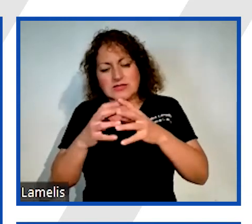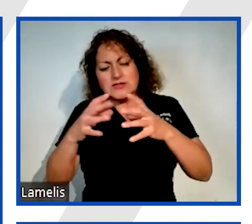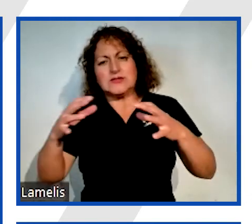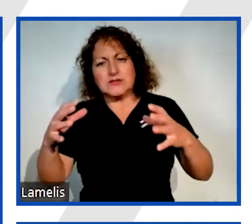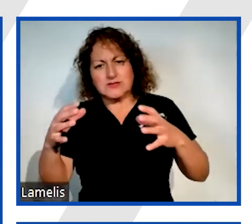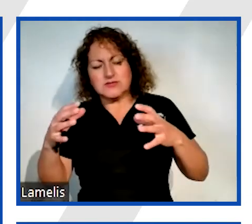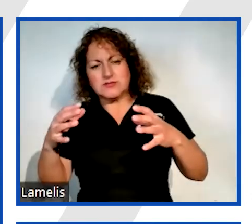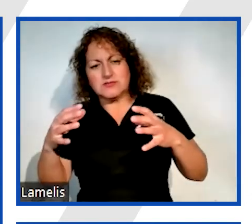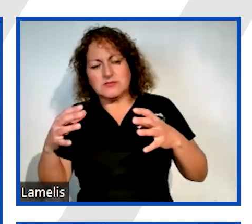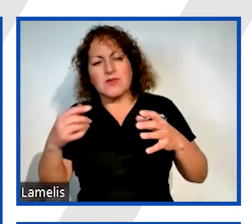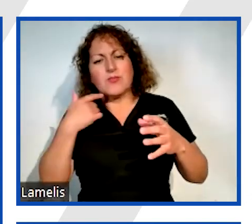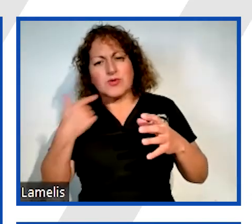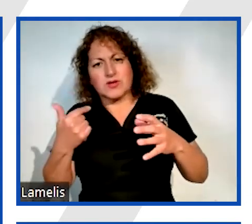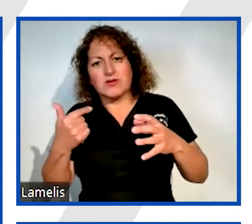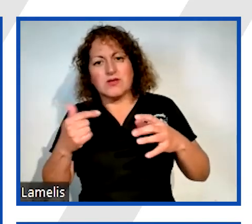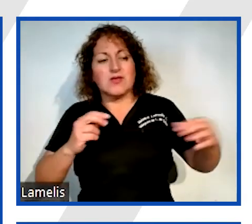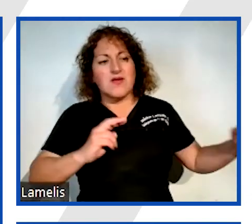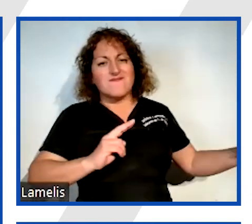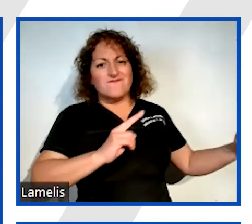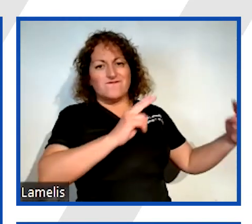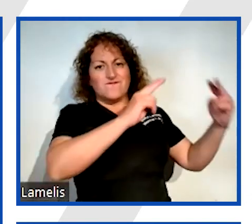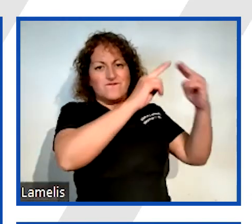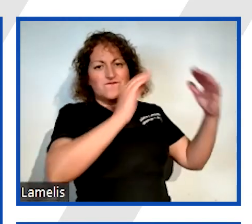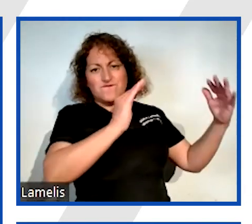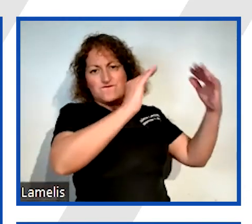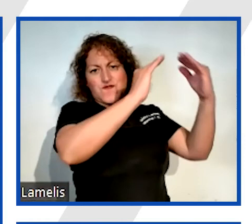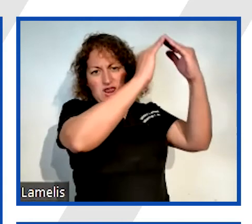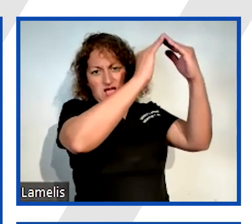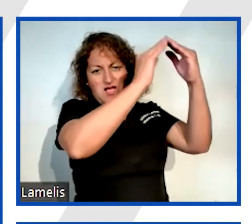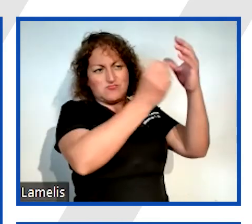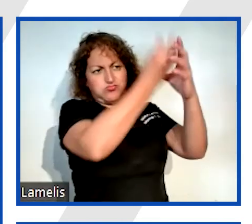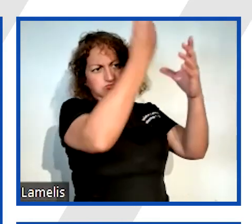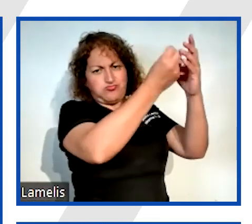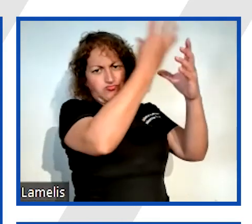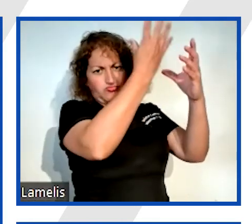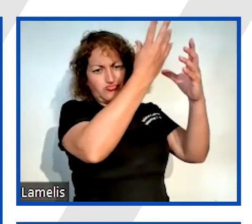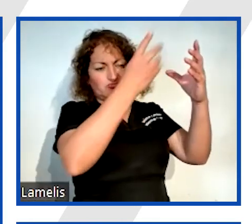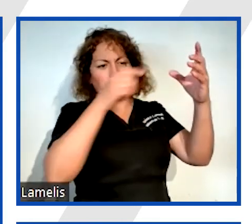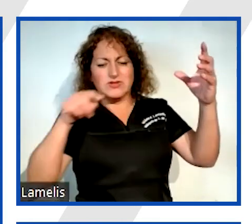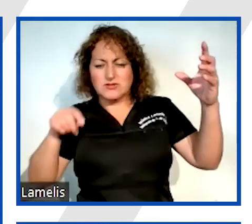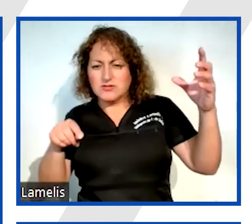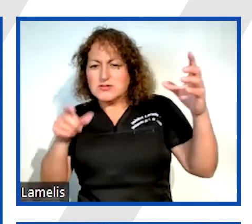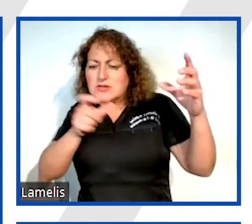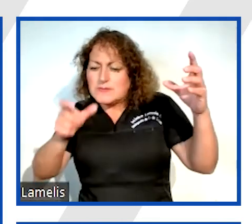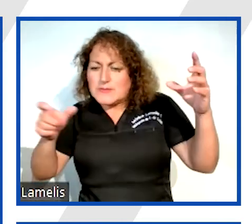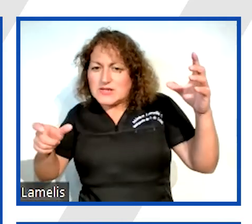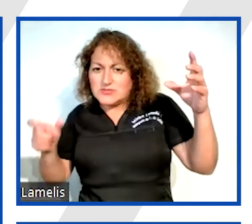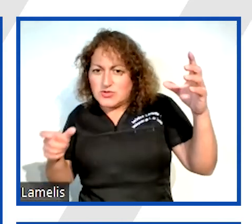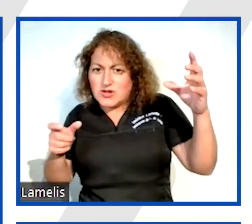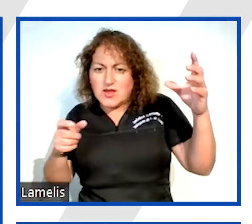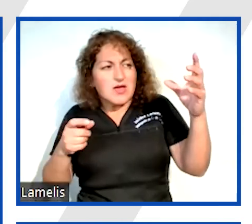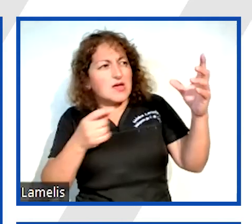actividad actividad volcánica entonces dice que puede han sido como una como una reacción a estos tipos de